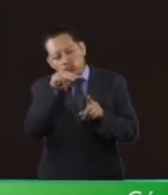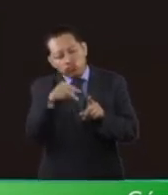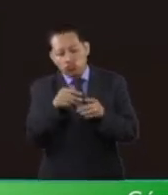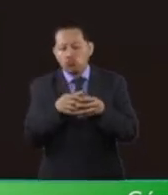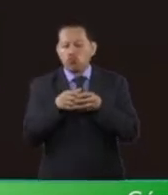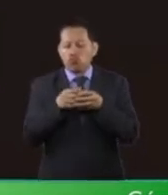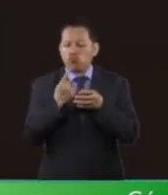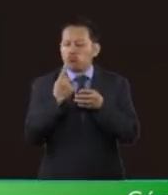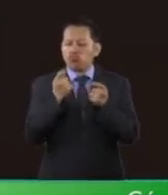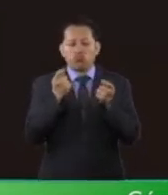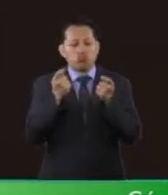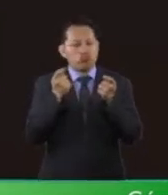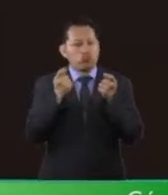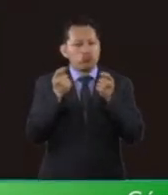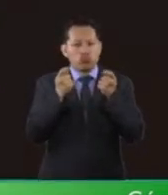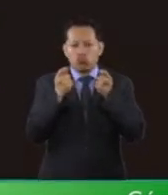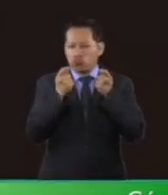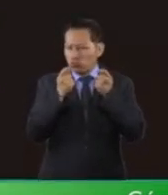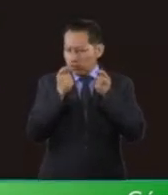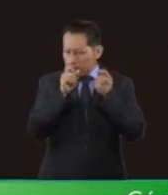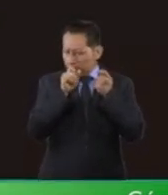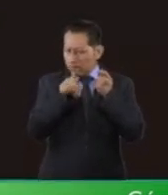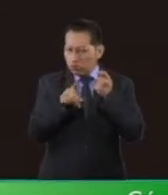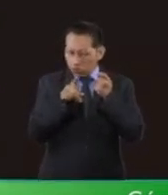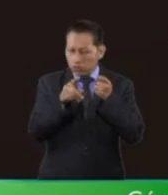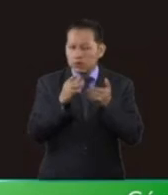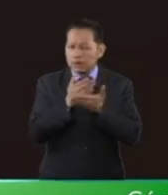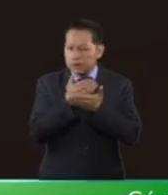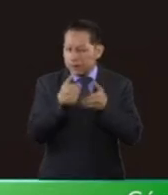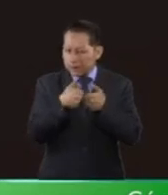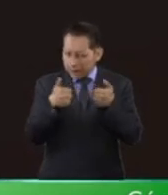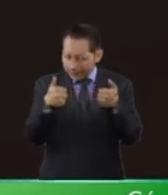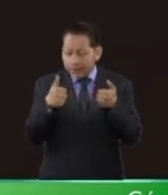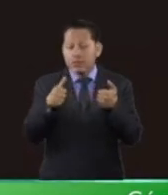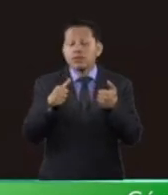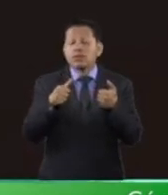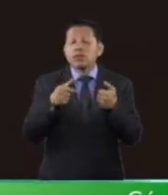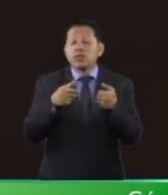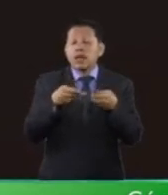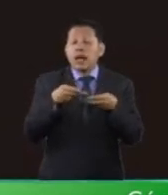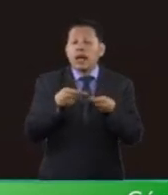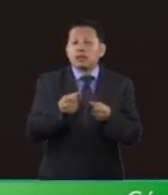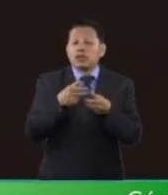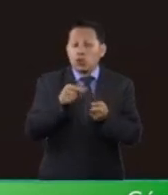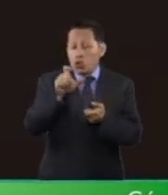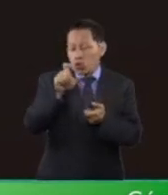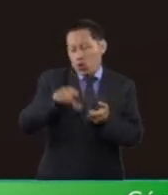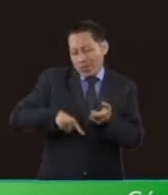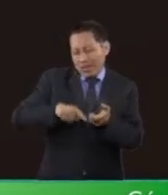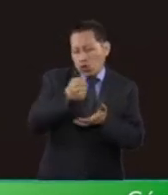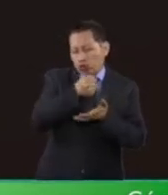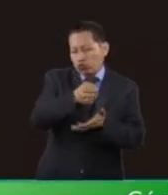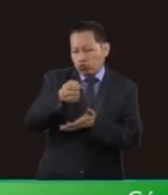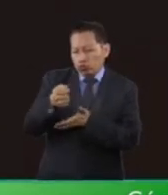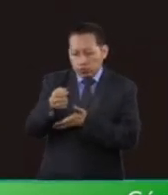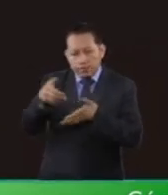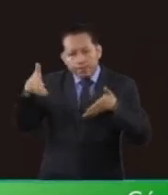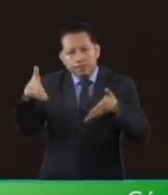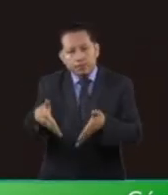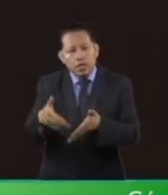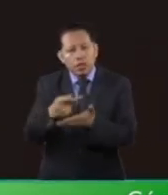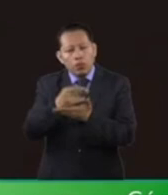centralista y polarizada. El gasto público ha sido reorientado a proyectos que buscan